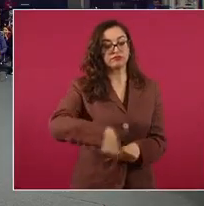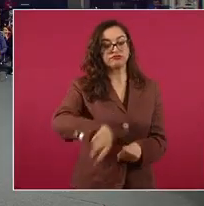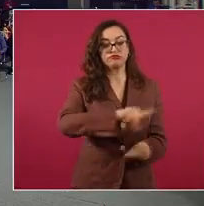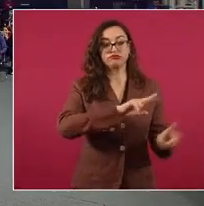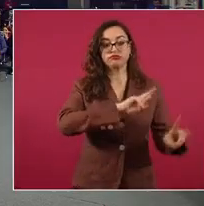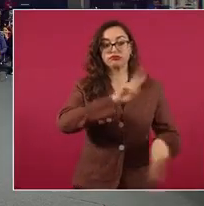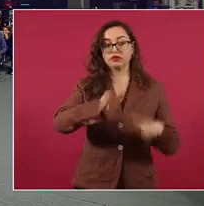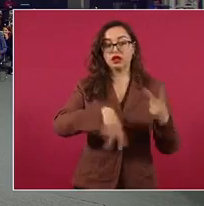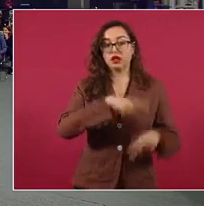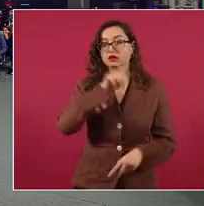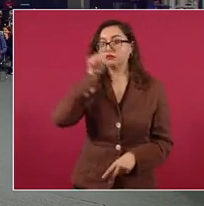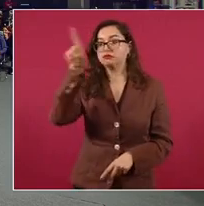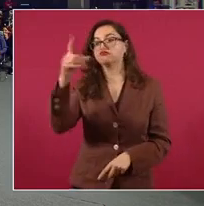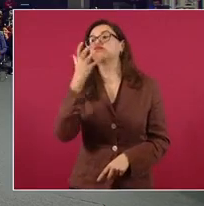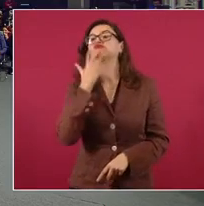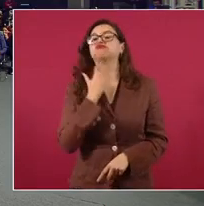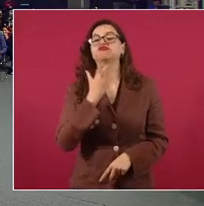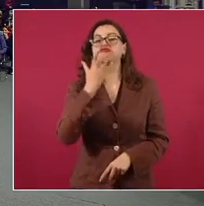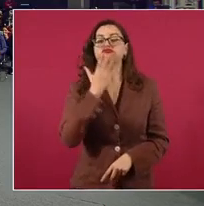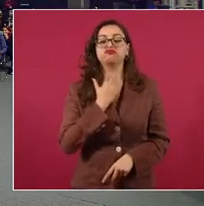Allá fue, ¿no, Alejandro? Ajá.